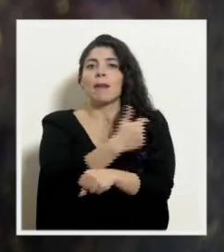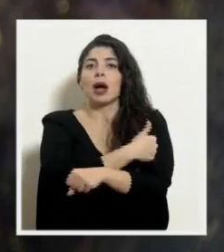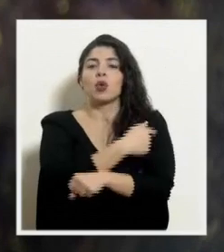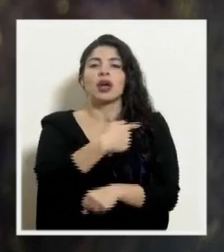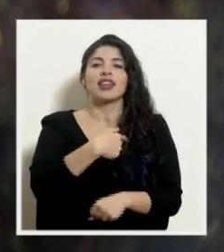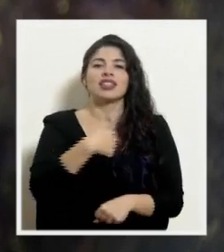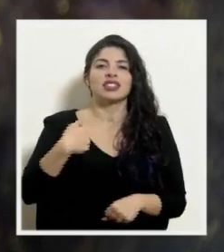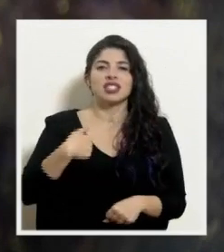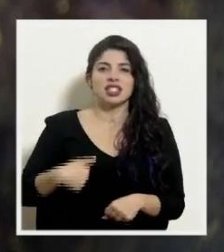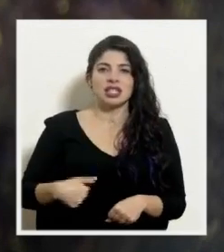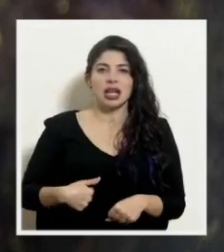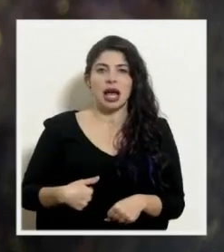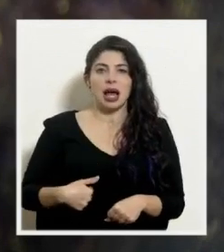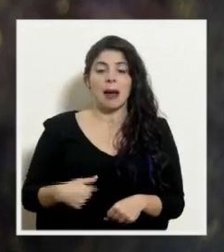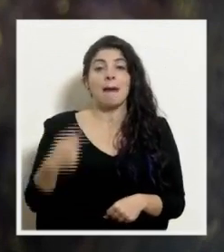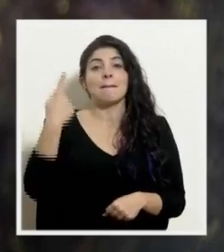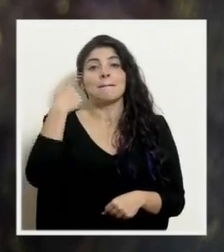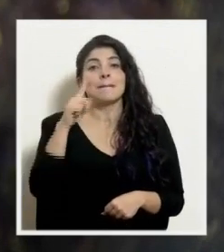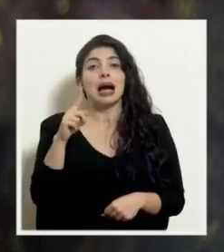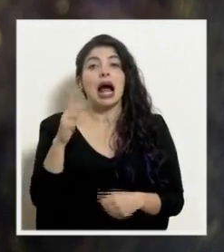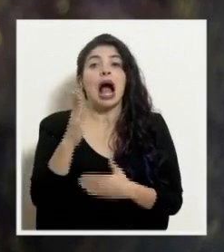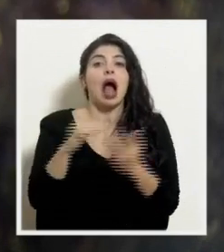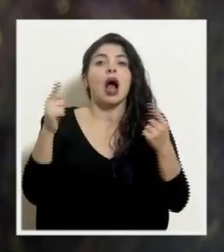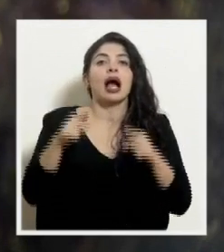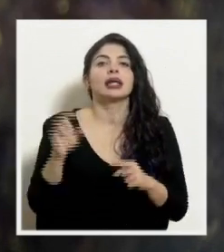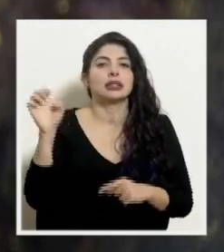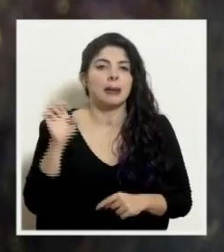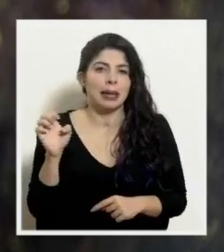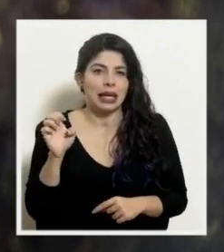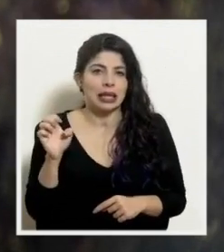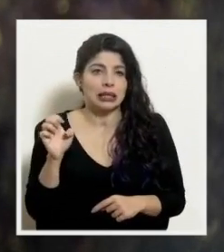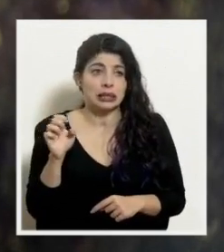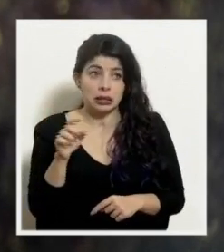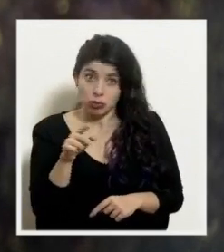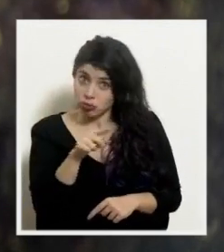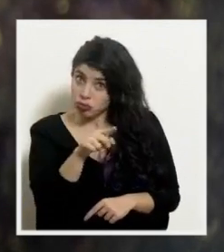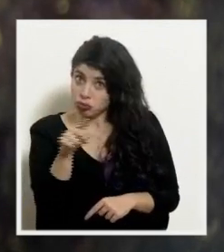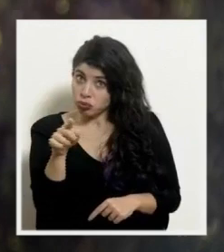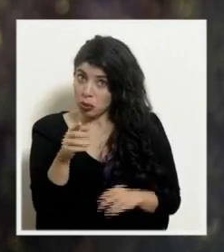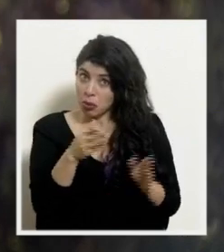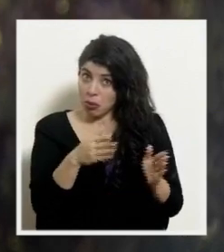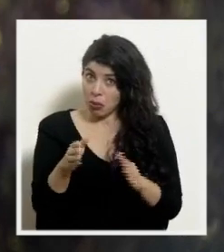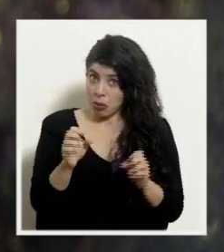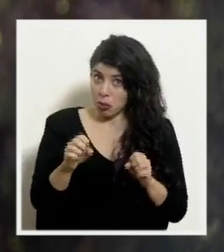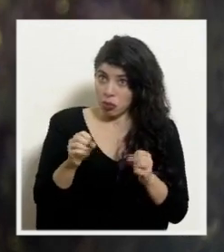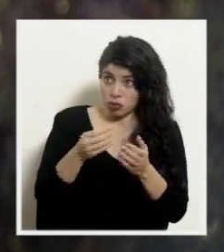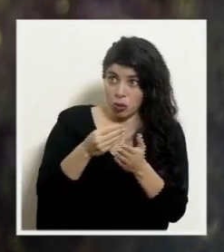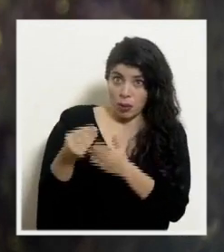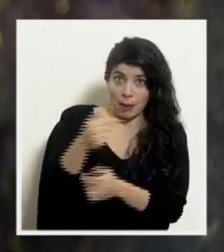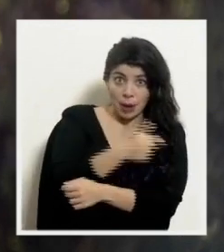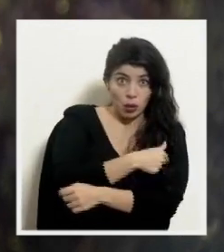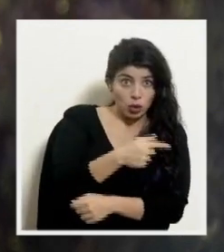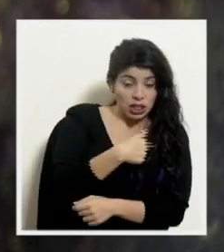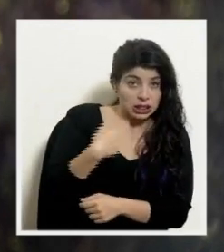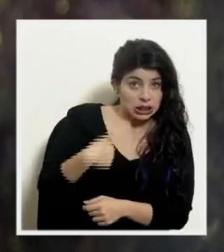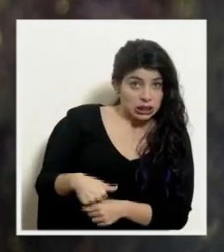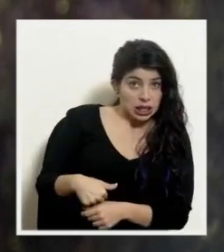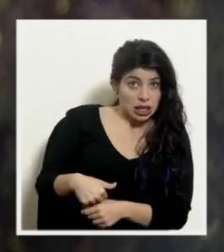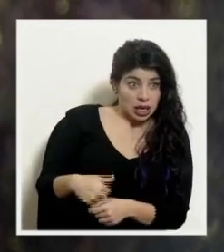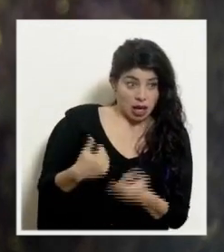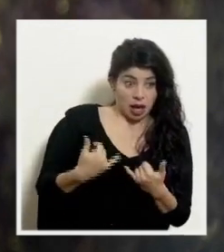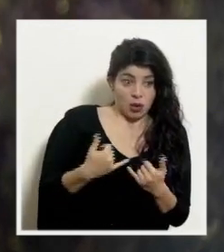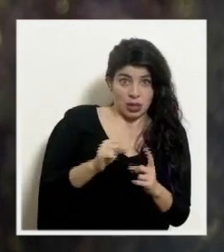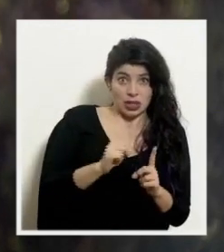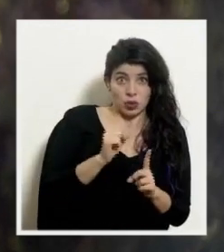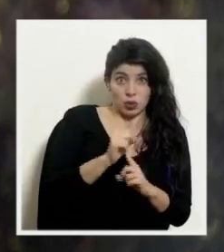china para usos de emergencia. ¿Están valorando ustedes adquirir vacuna china en esta coyuntura